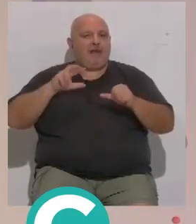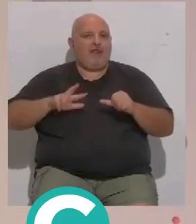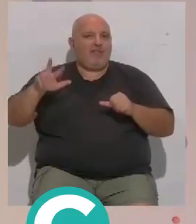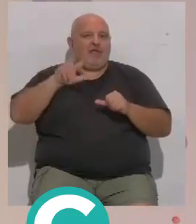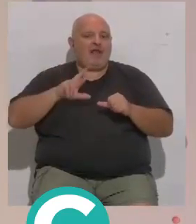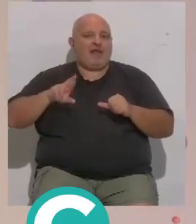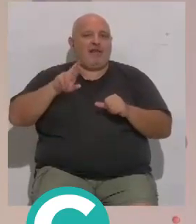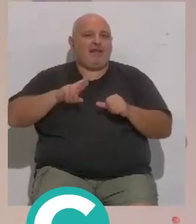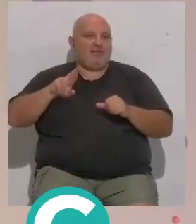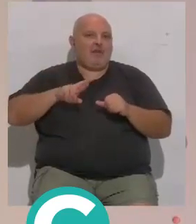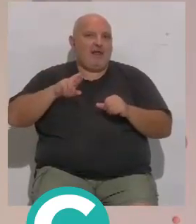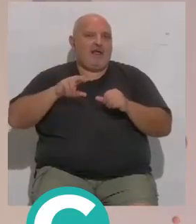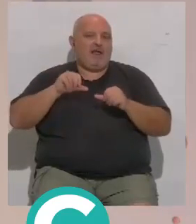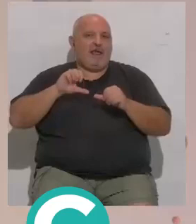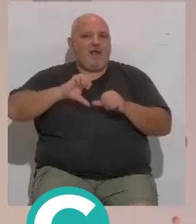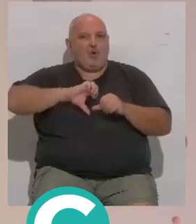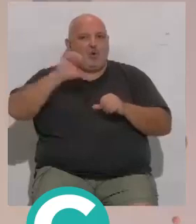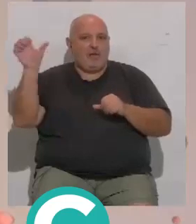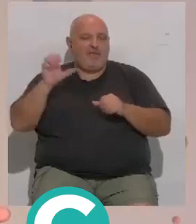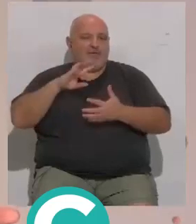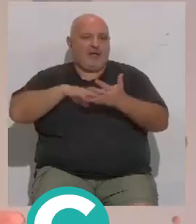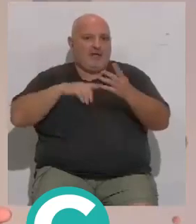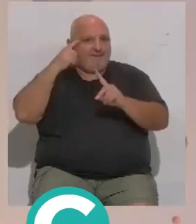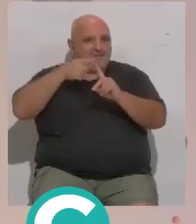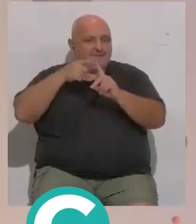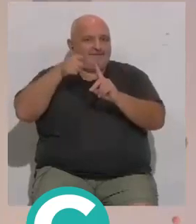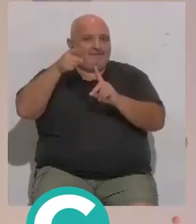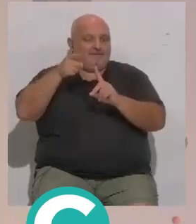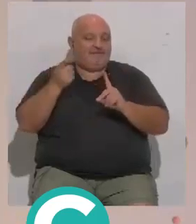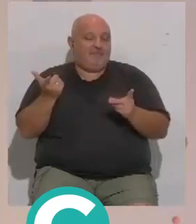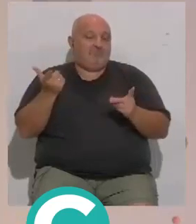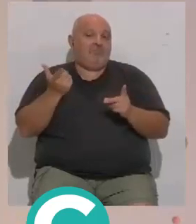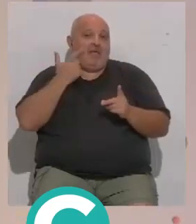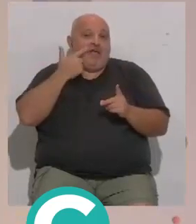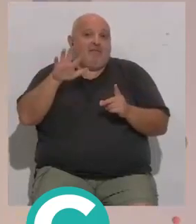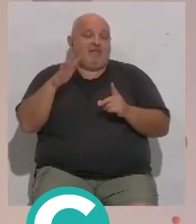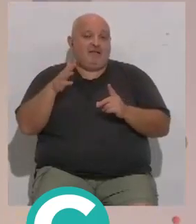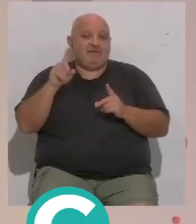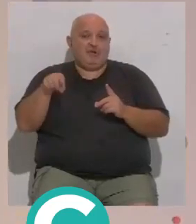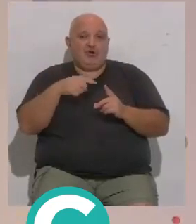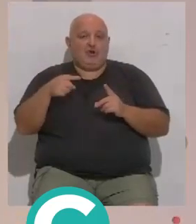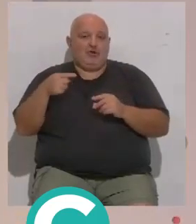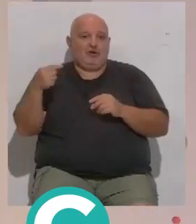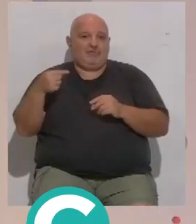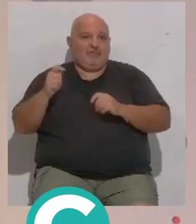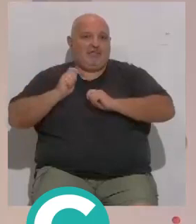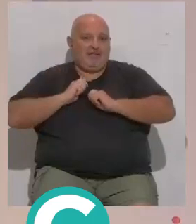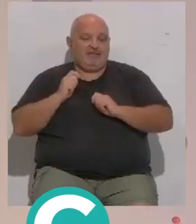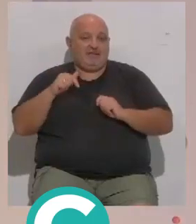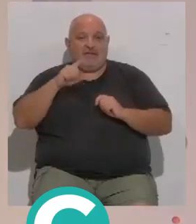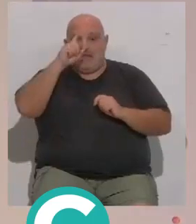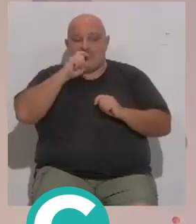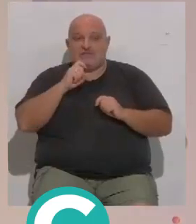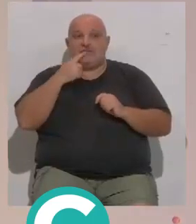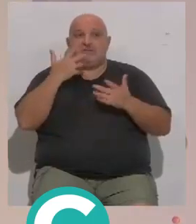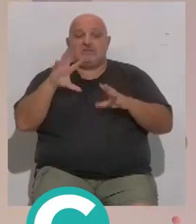nivel europeo. Han hecho una apuesta importante y veremos si a futuro pues les repercute de manera negativa o no. Lo que está claro es que si este año